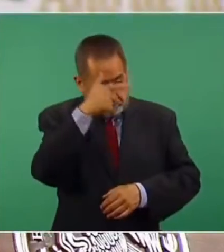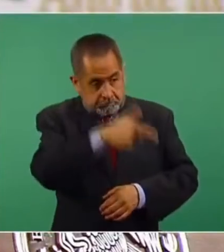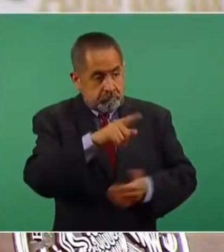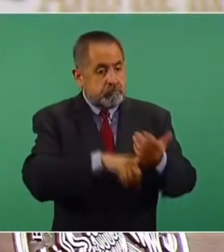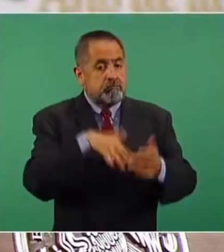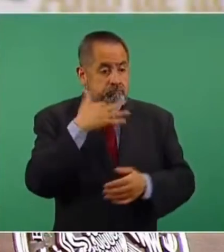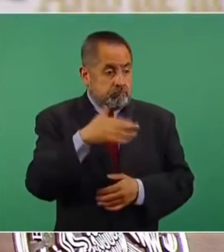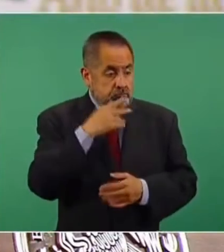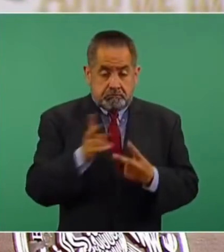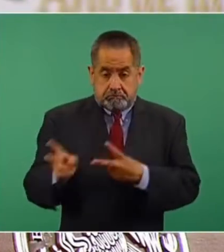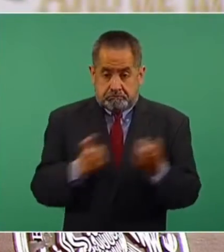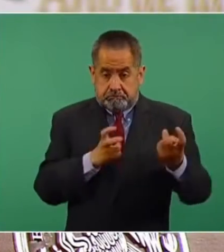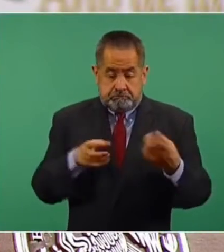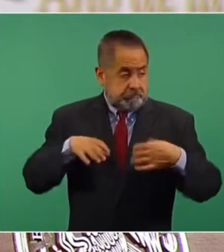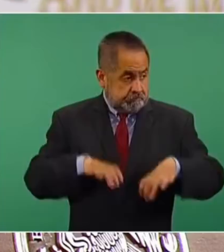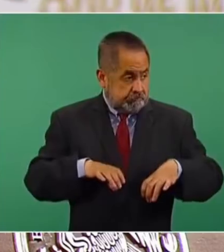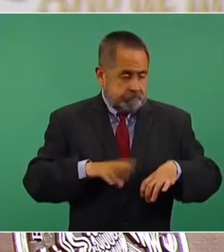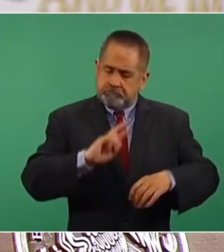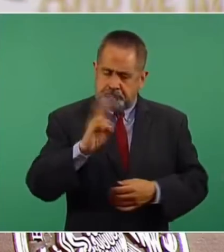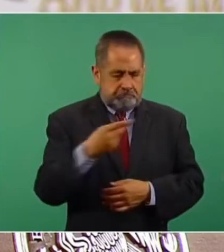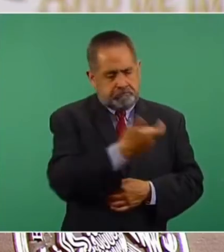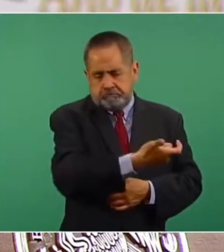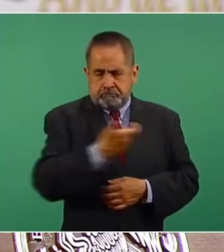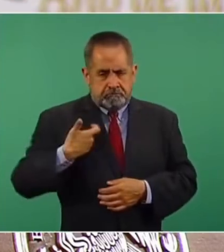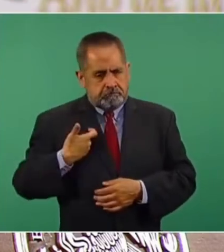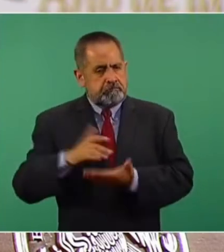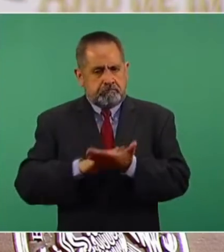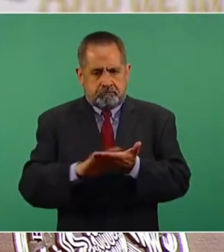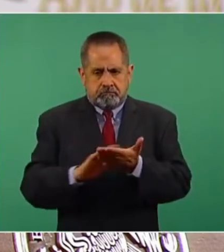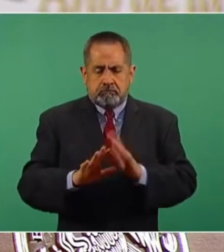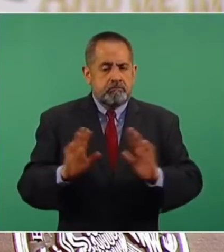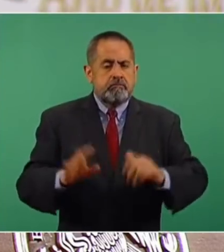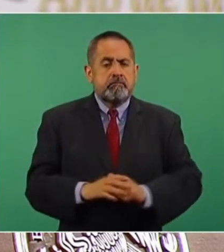tiene que haber reparación de daño.